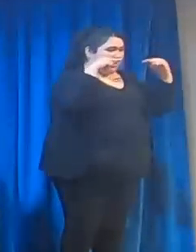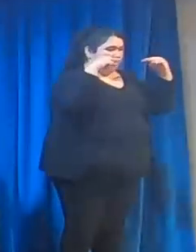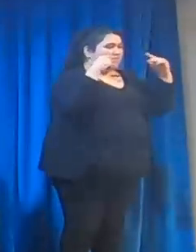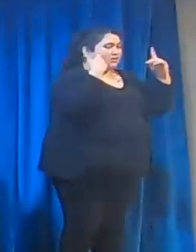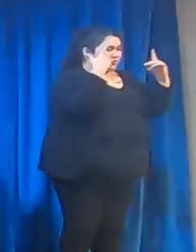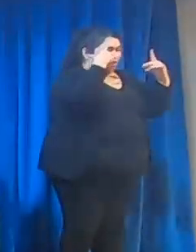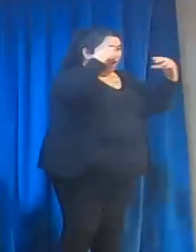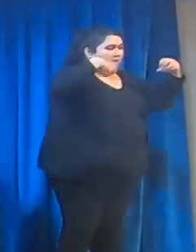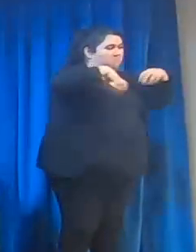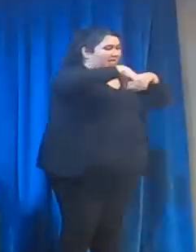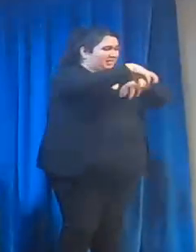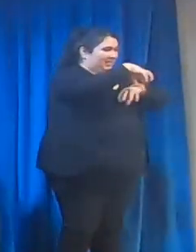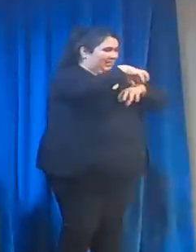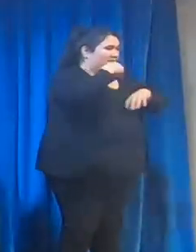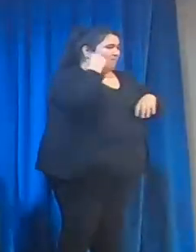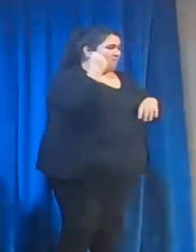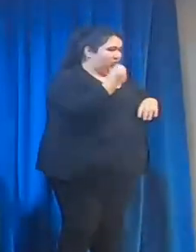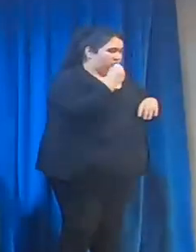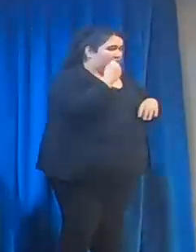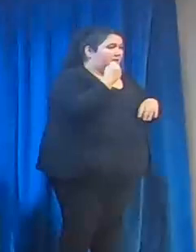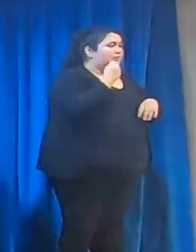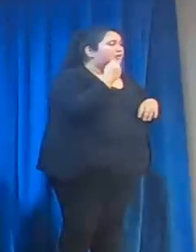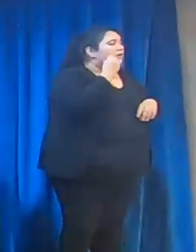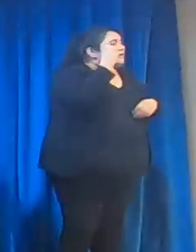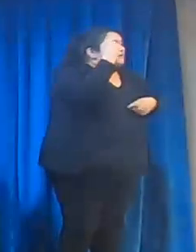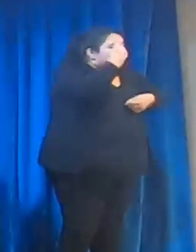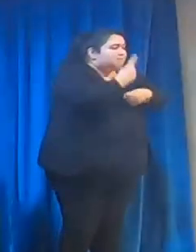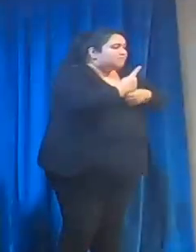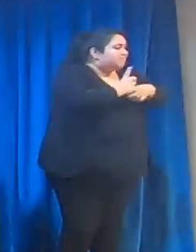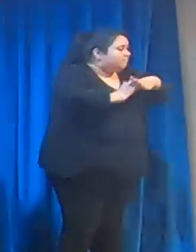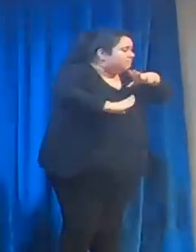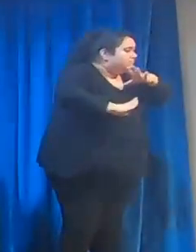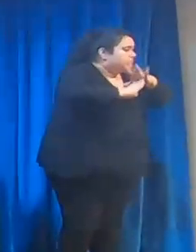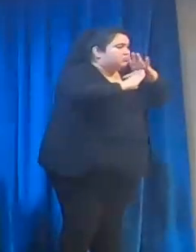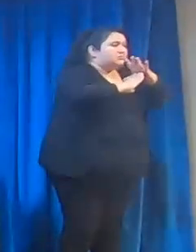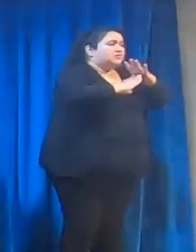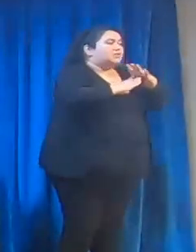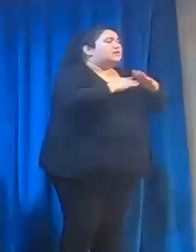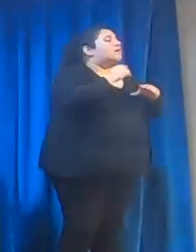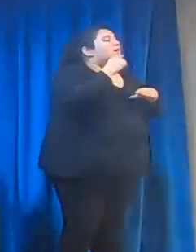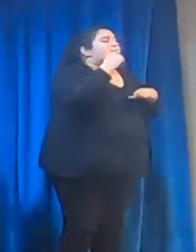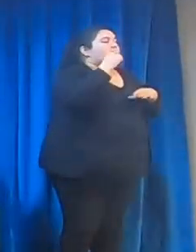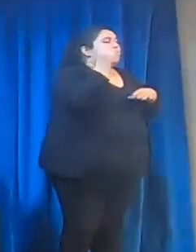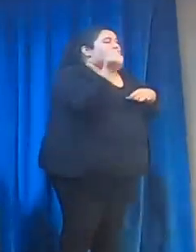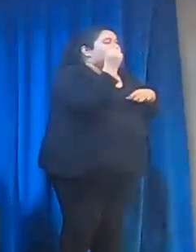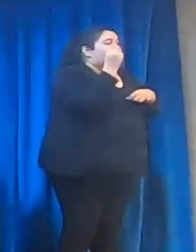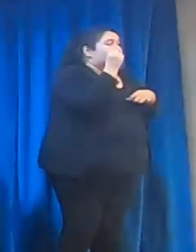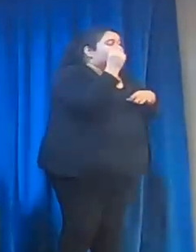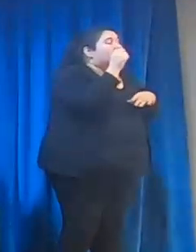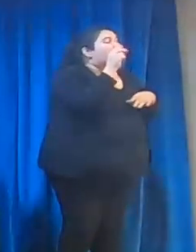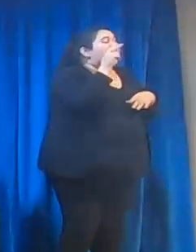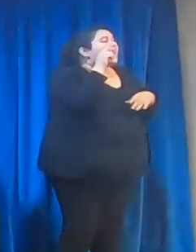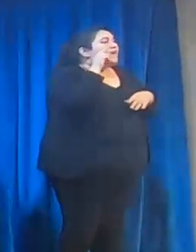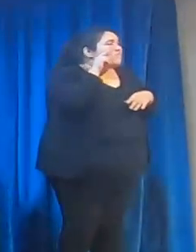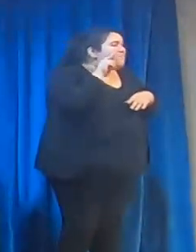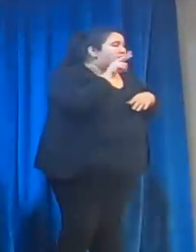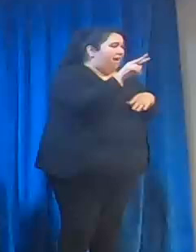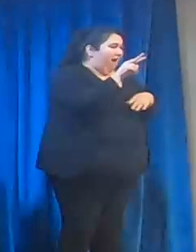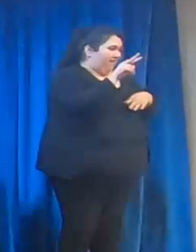empatía. Recuerden la raíz de respeto que recién les decía, ¿no? Re-mirar, mirar